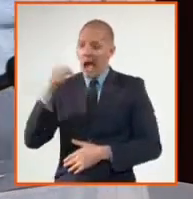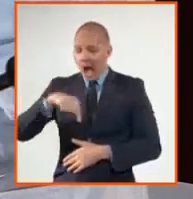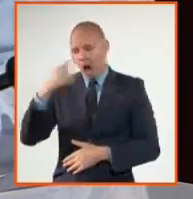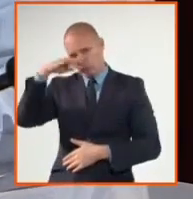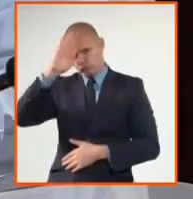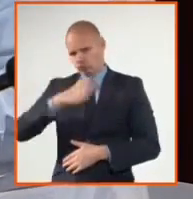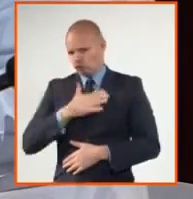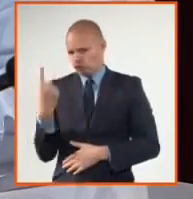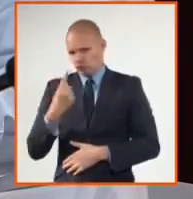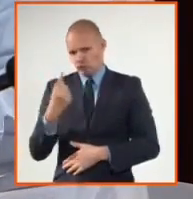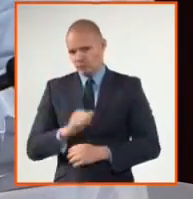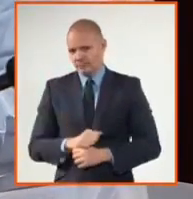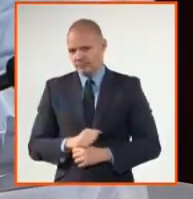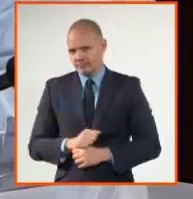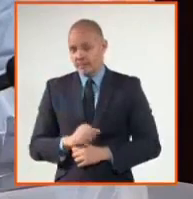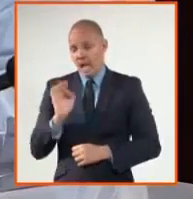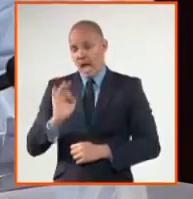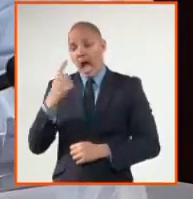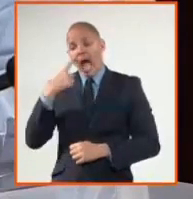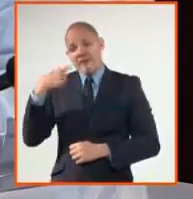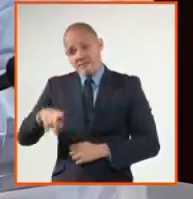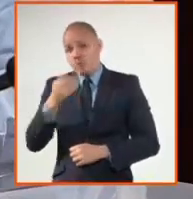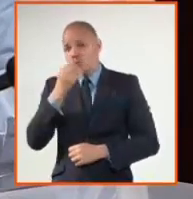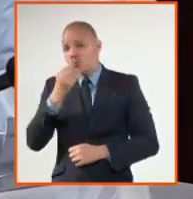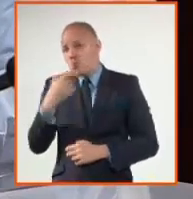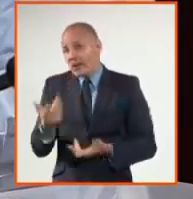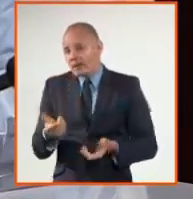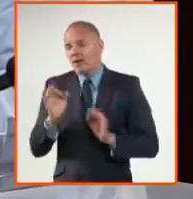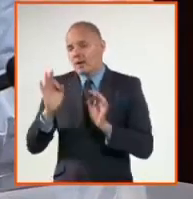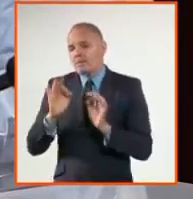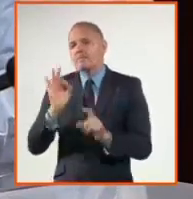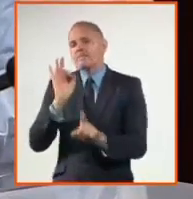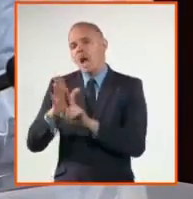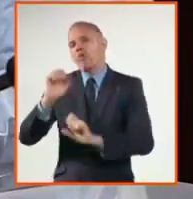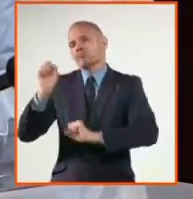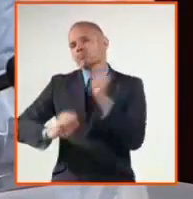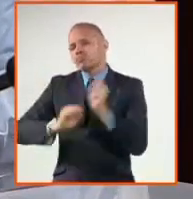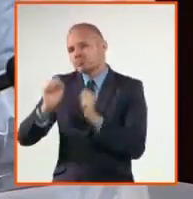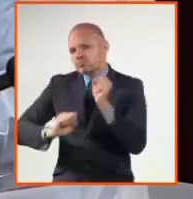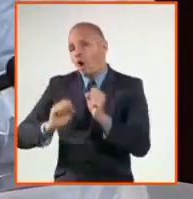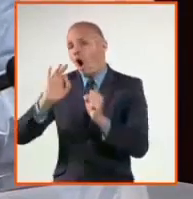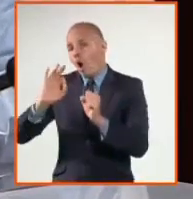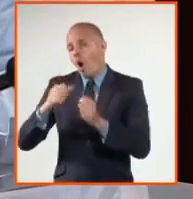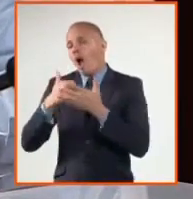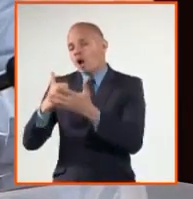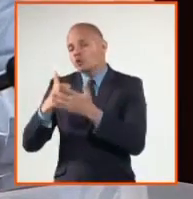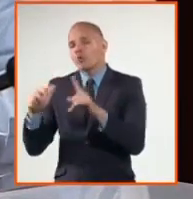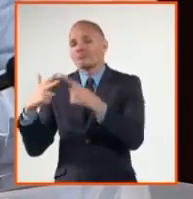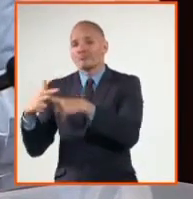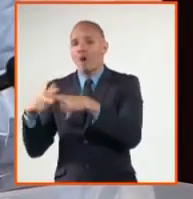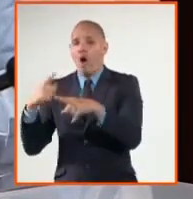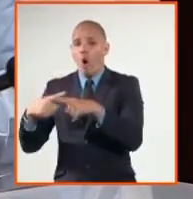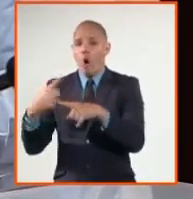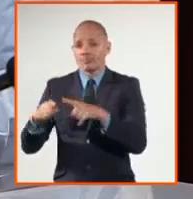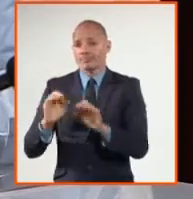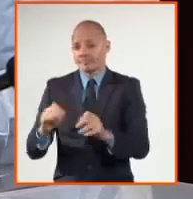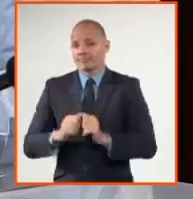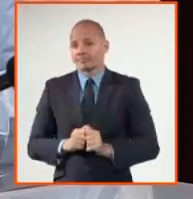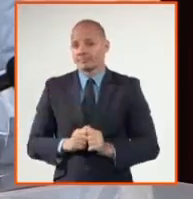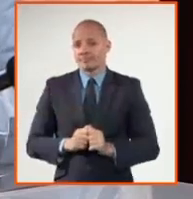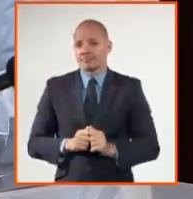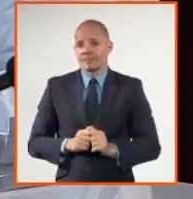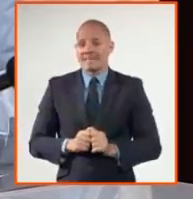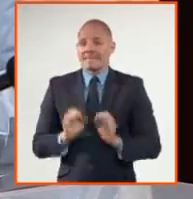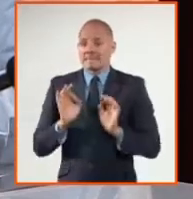tanto para la explotación como para el mantenimiento de estos bloques esto nosotros no podemos